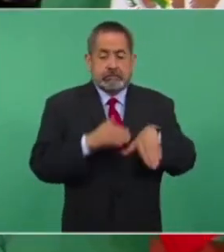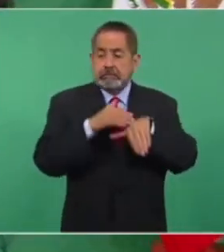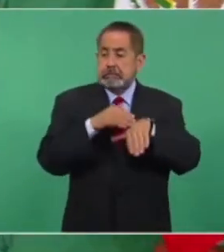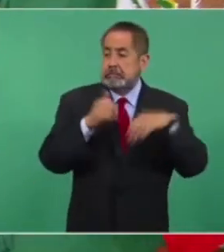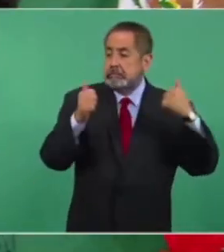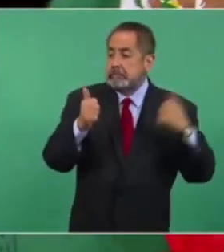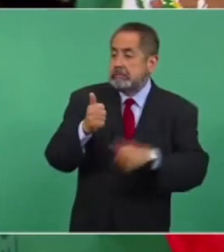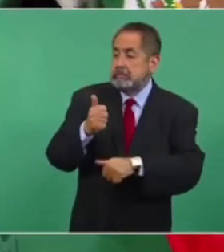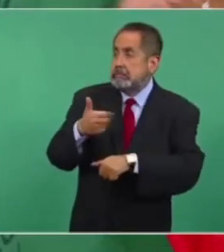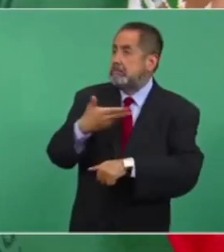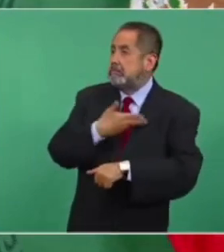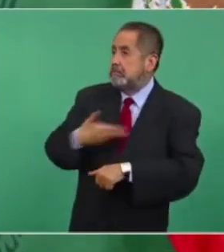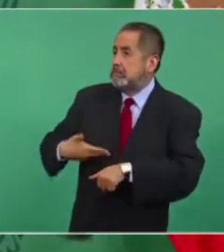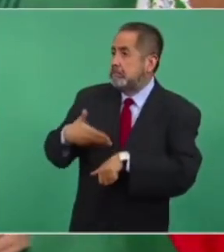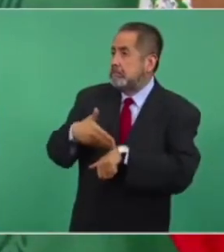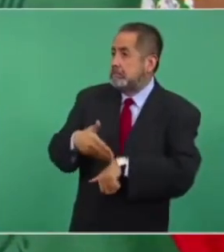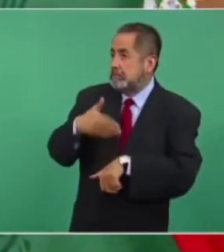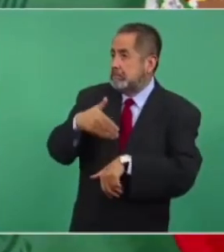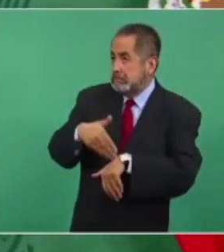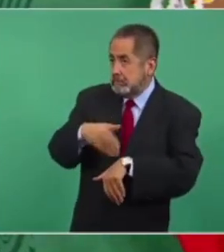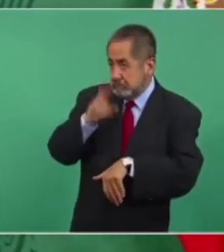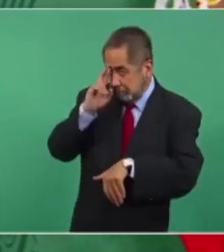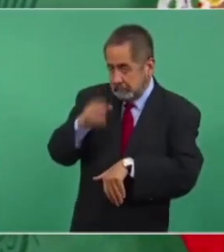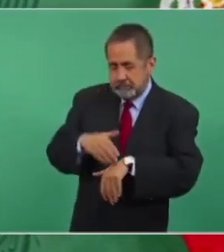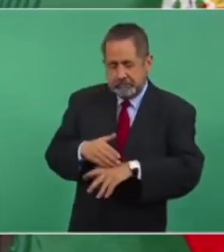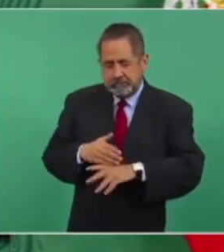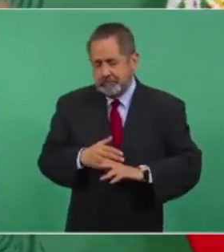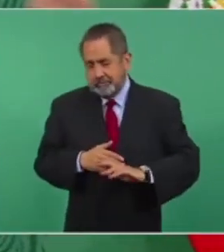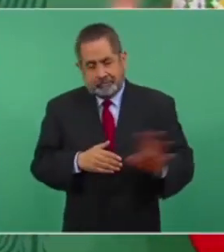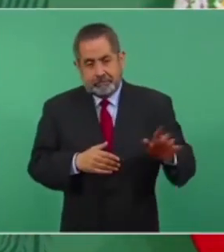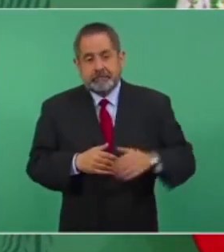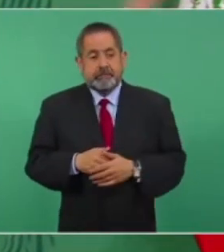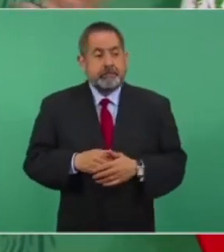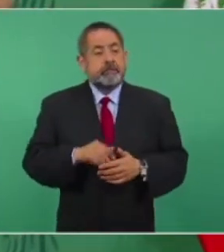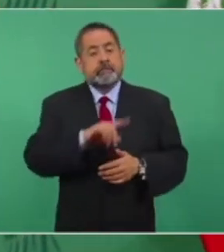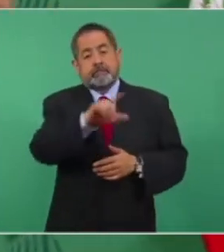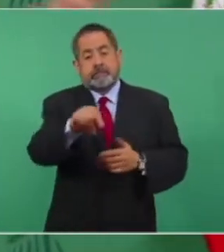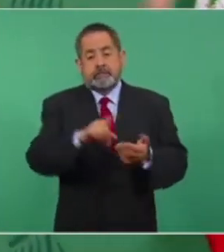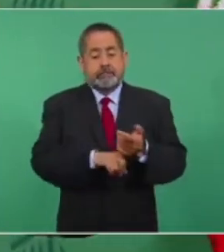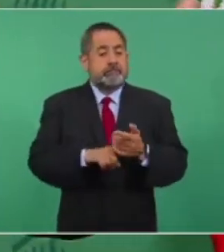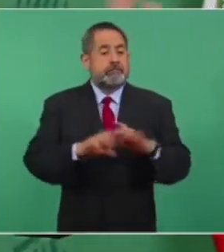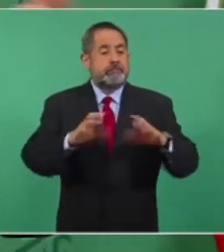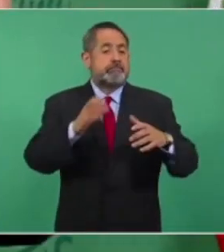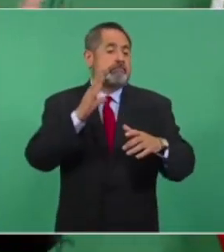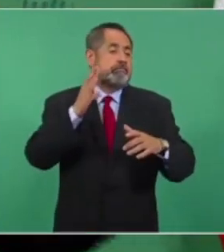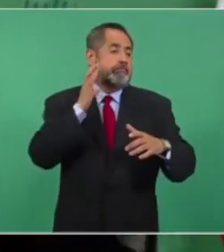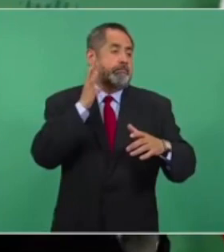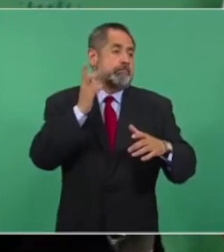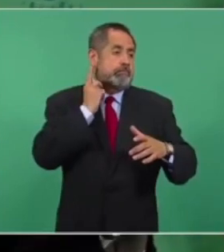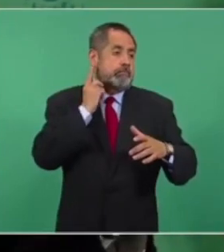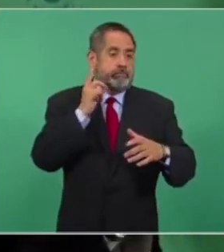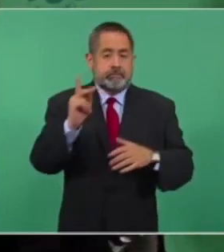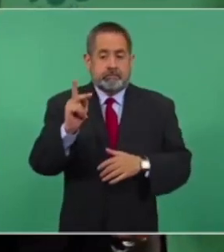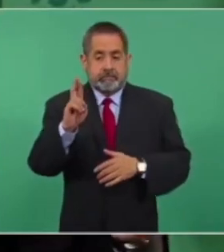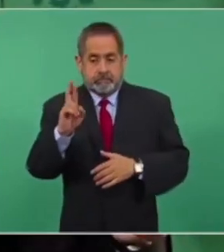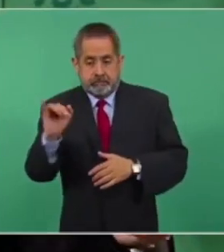Bueno, en la Cámara se pusieron de acuerdo PRI-PAN,